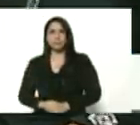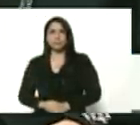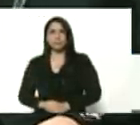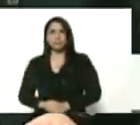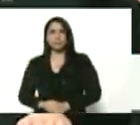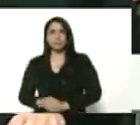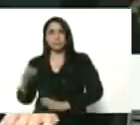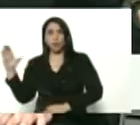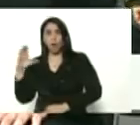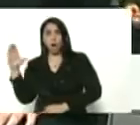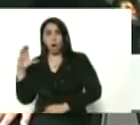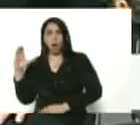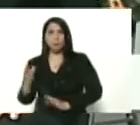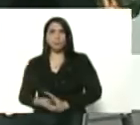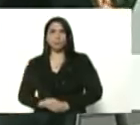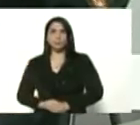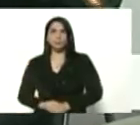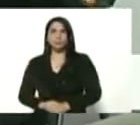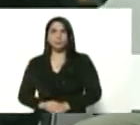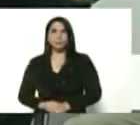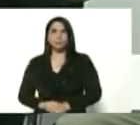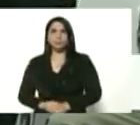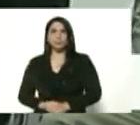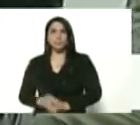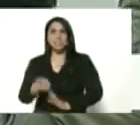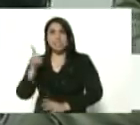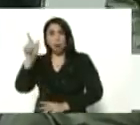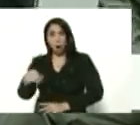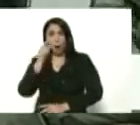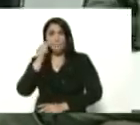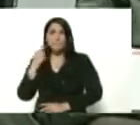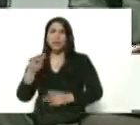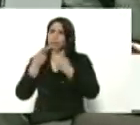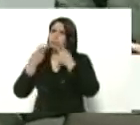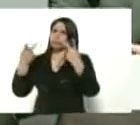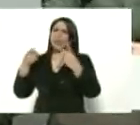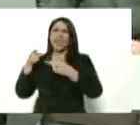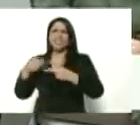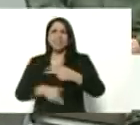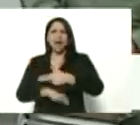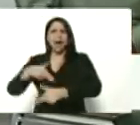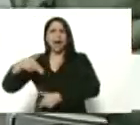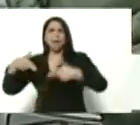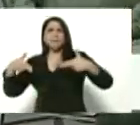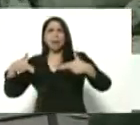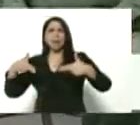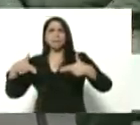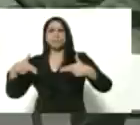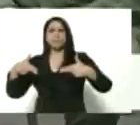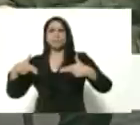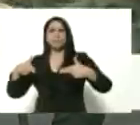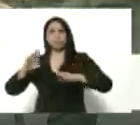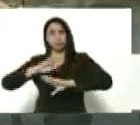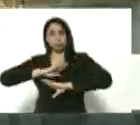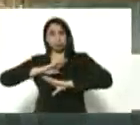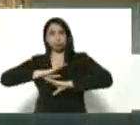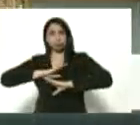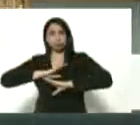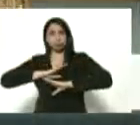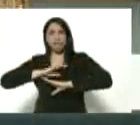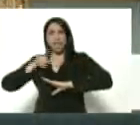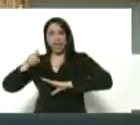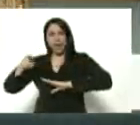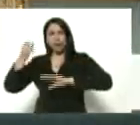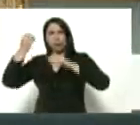en Colombia, y él salió y declaró que esas armas eran de ellos, que estaban